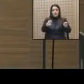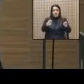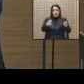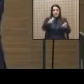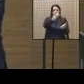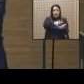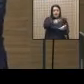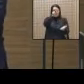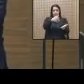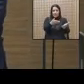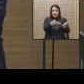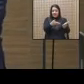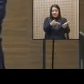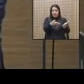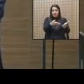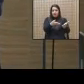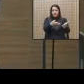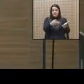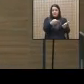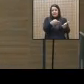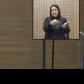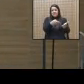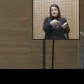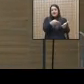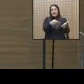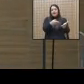Esa es la